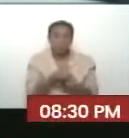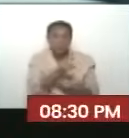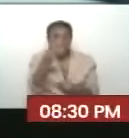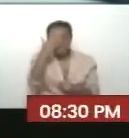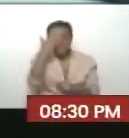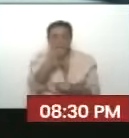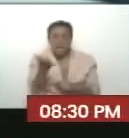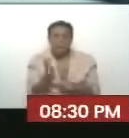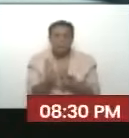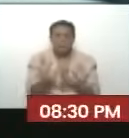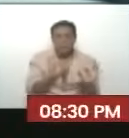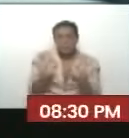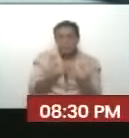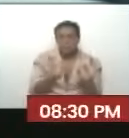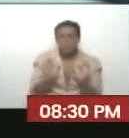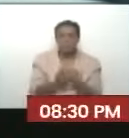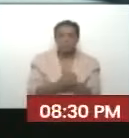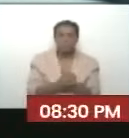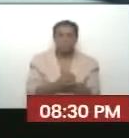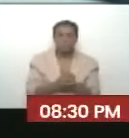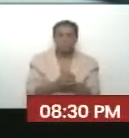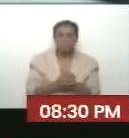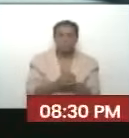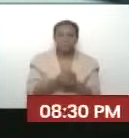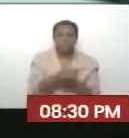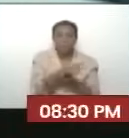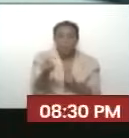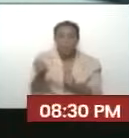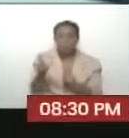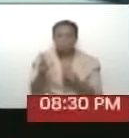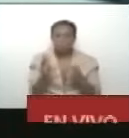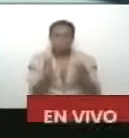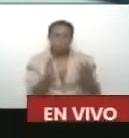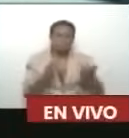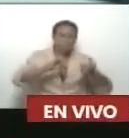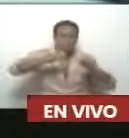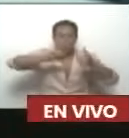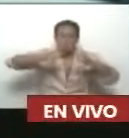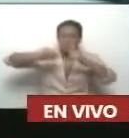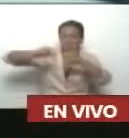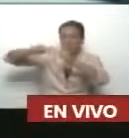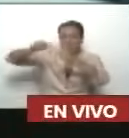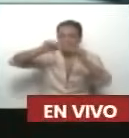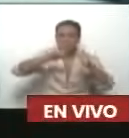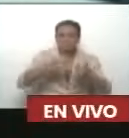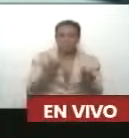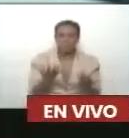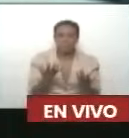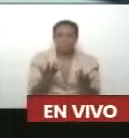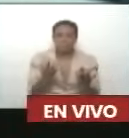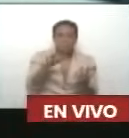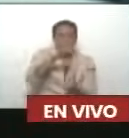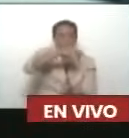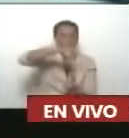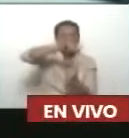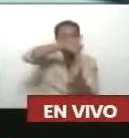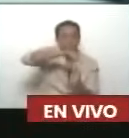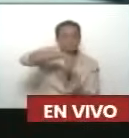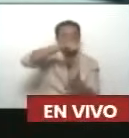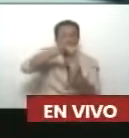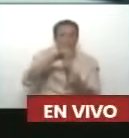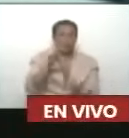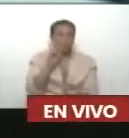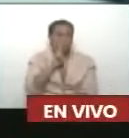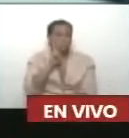saben, siempre sale, ¿no? Que tal, que pim, pum, va. Uno sabe cuándo están manipulando y